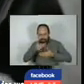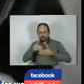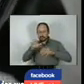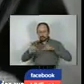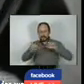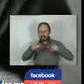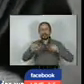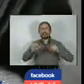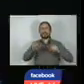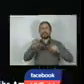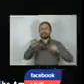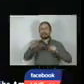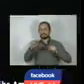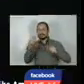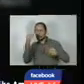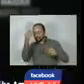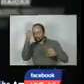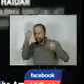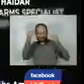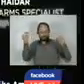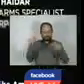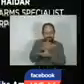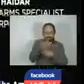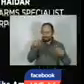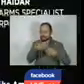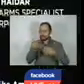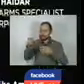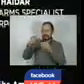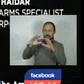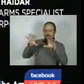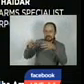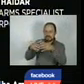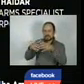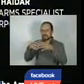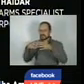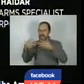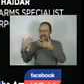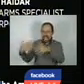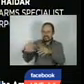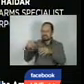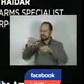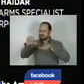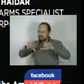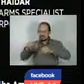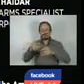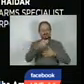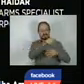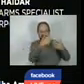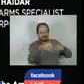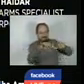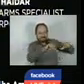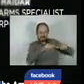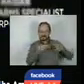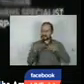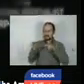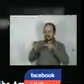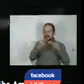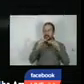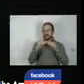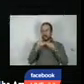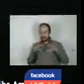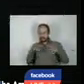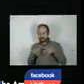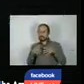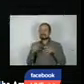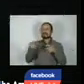que intercambiaron inteligencia sobre el funcionamiento de bandas criminales internacionales como el primero comando da